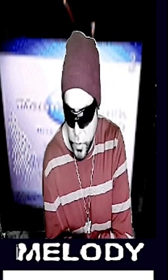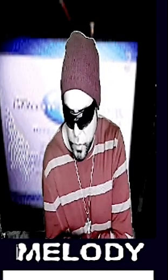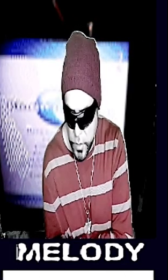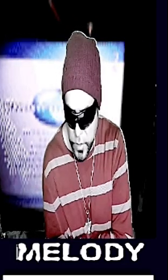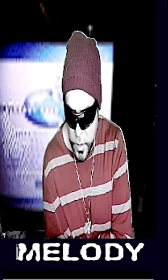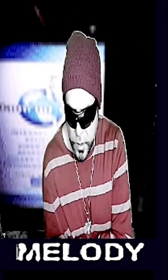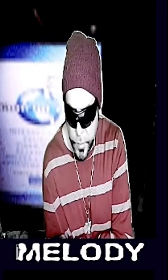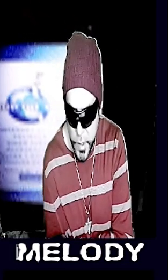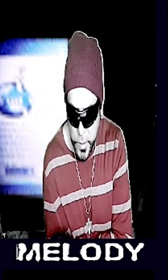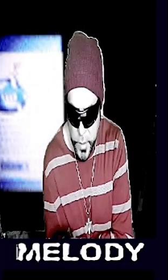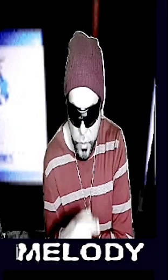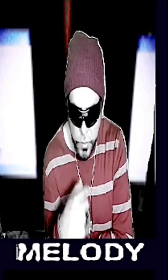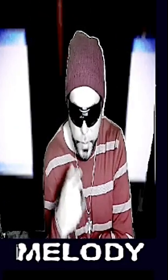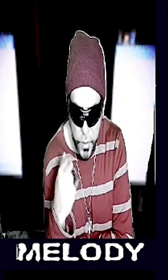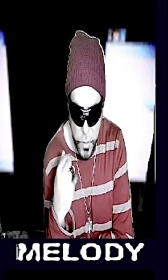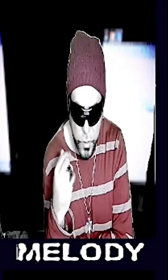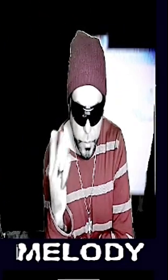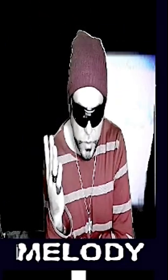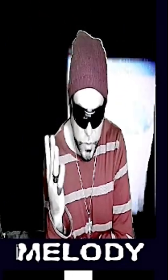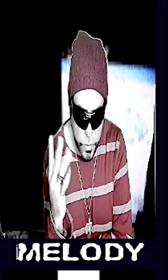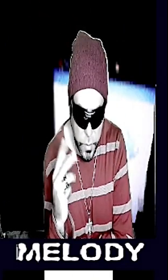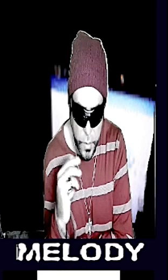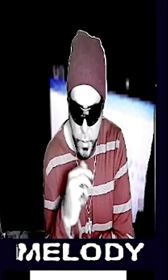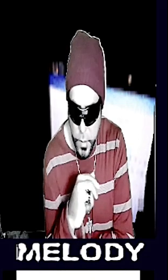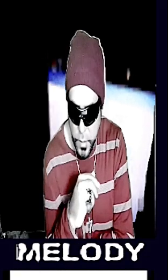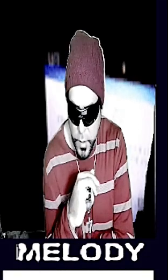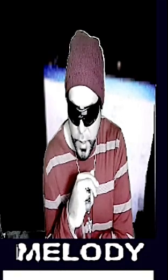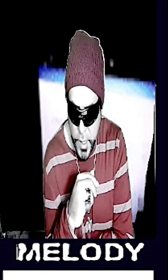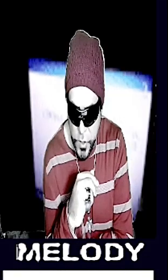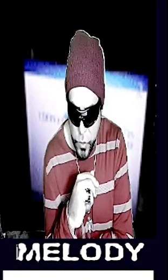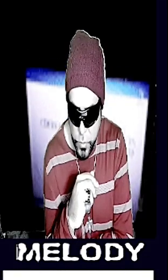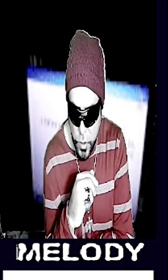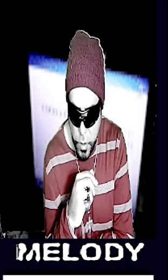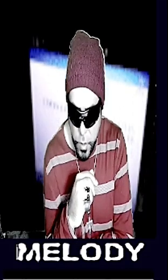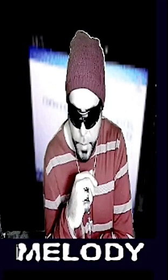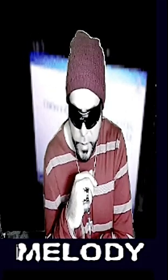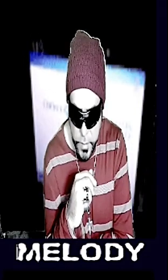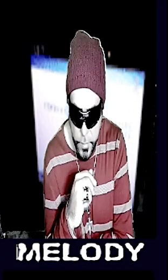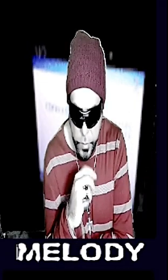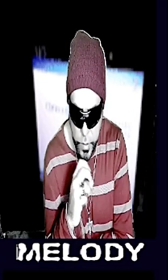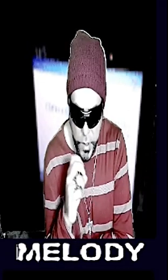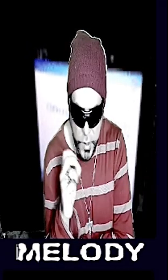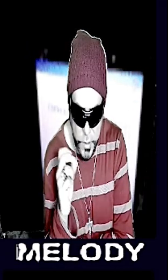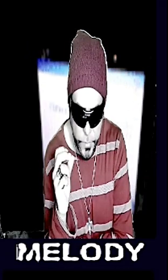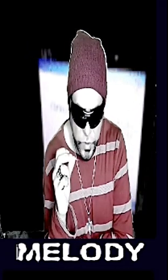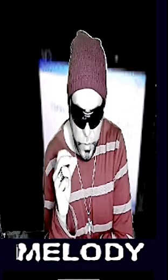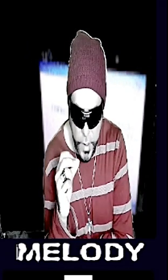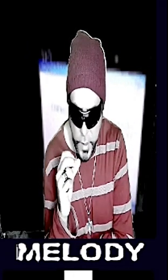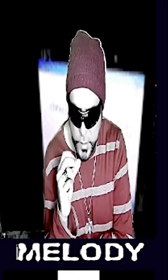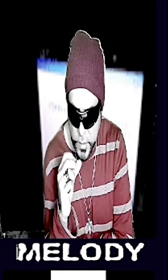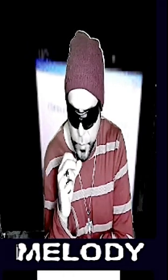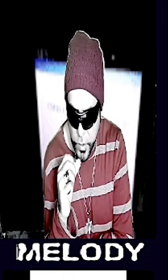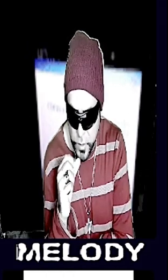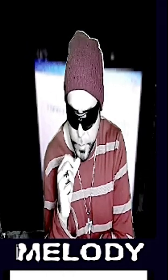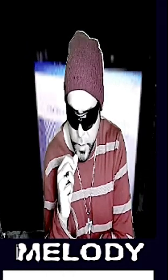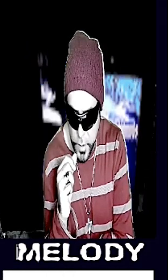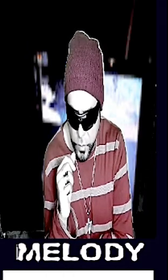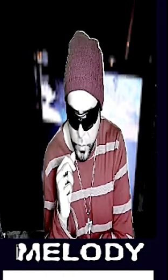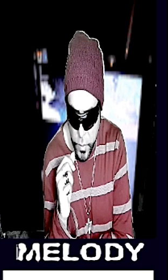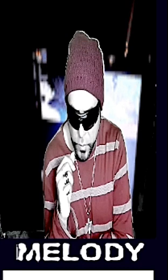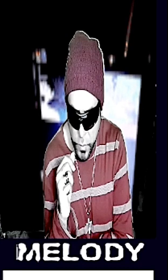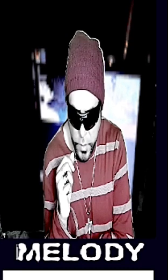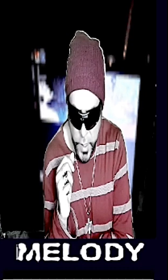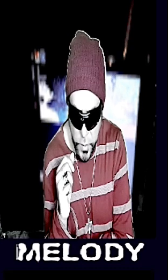menos con de aspirantes de otros partidos de oposición en el caso de Nuevo León parece haber una excepción la gente está muy